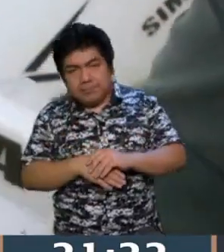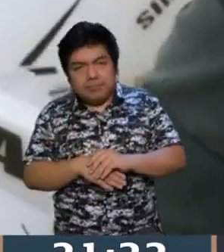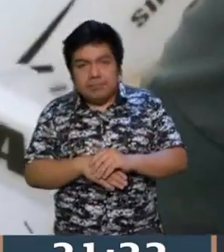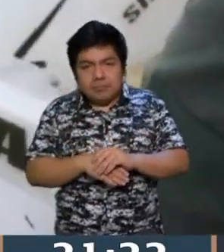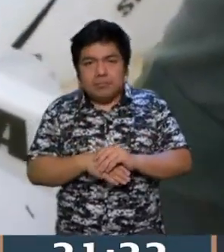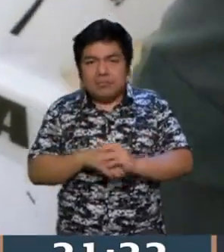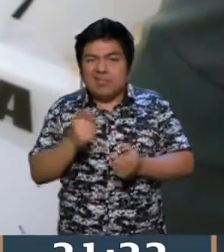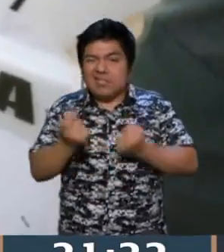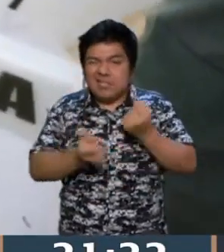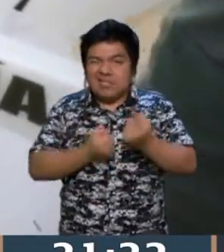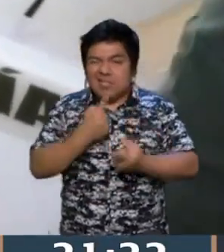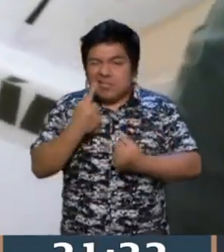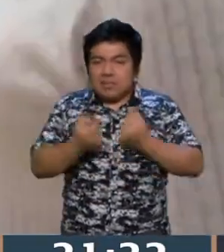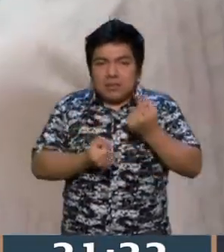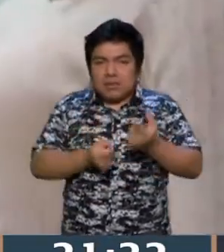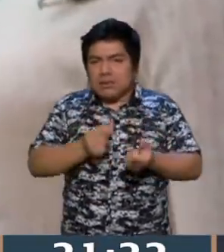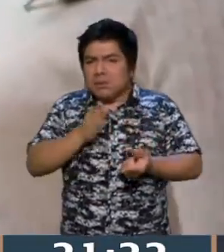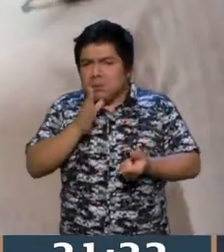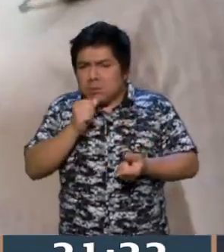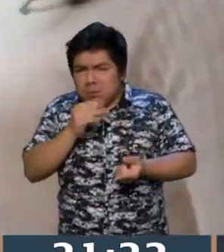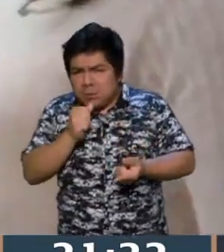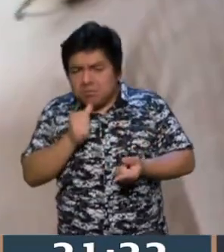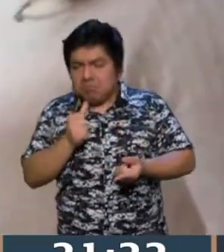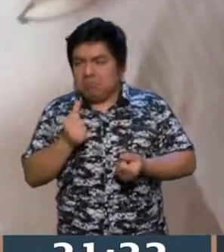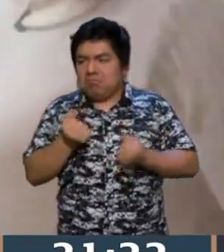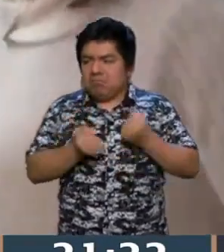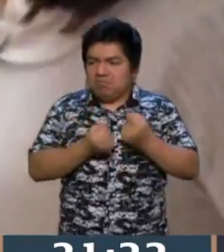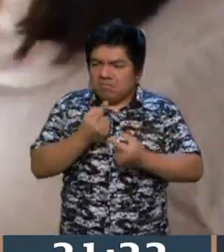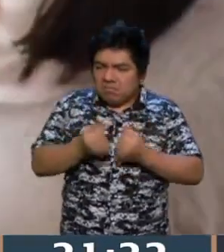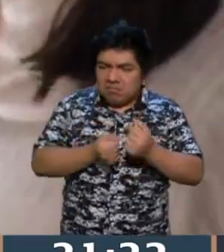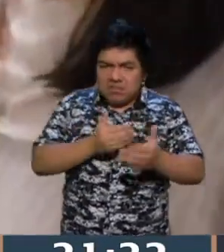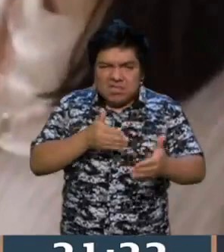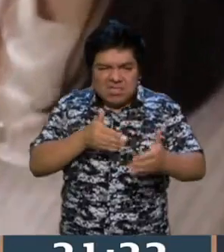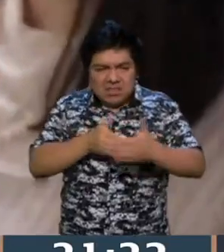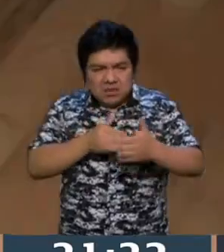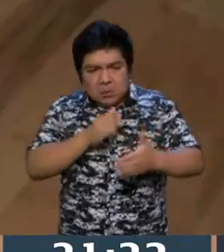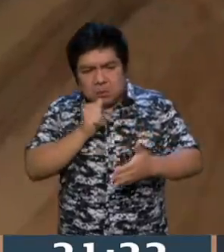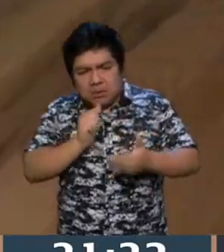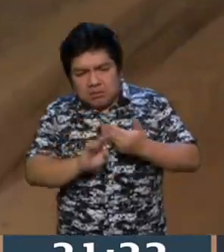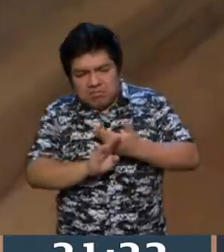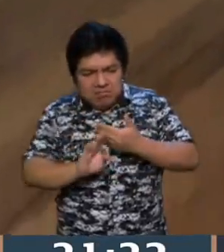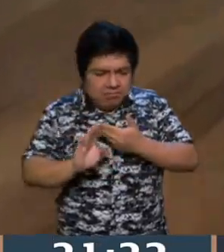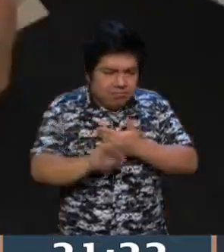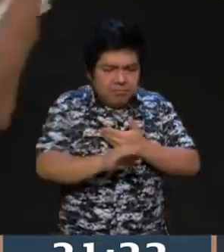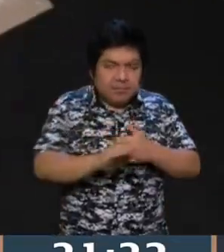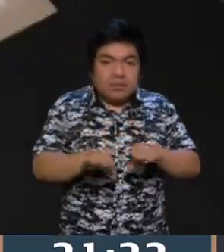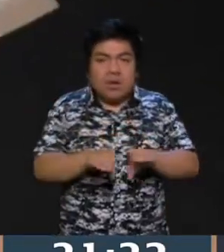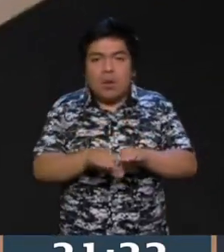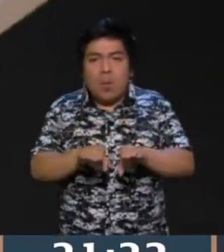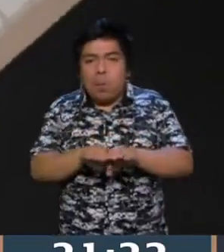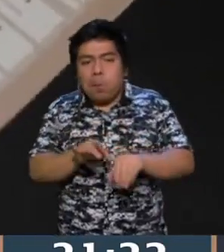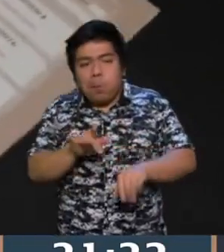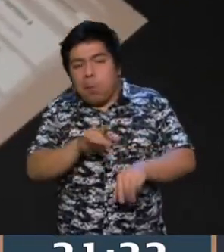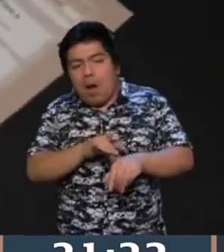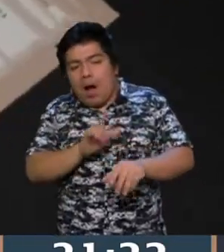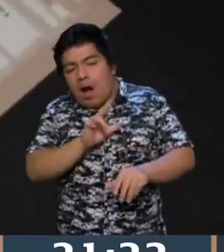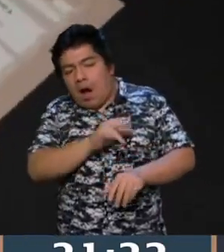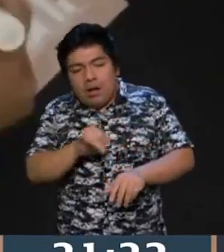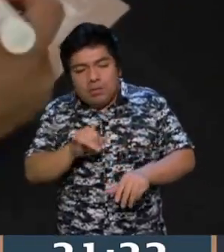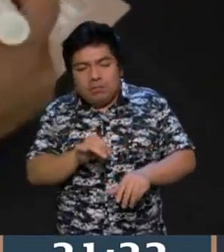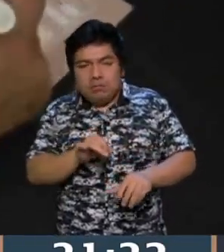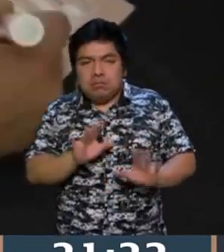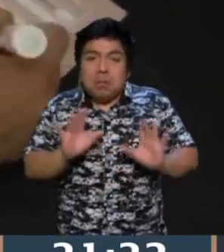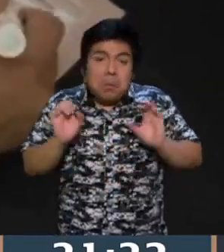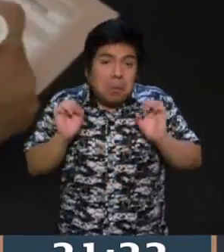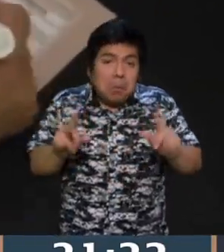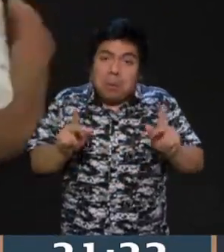de declaraciones, se dice que no deben de estar o que deben de evitarse de la manera en que se hicieron.